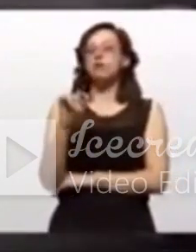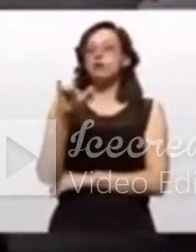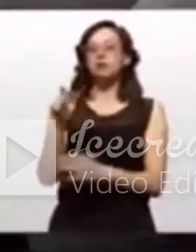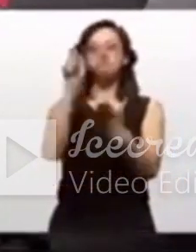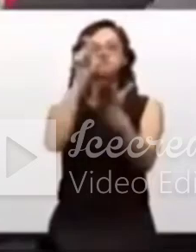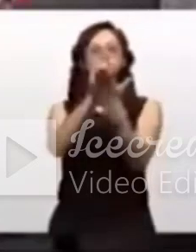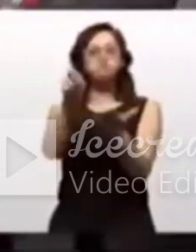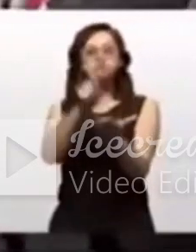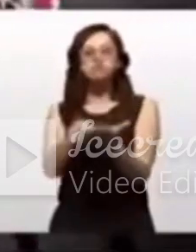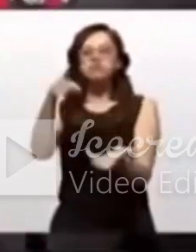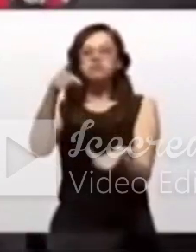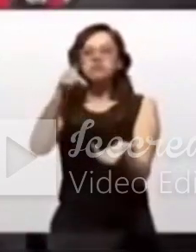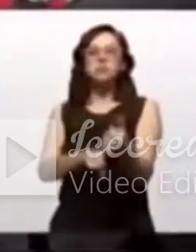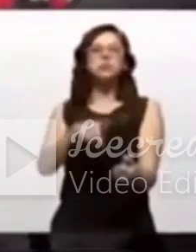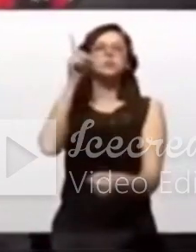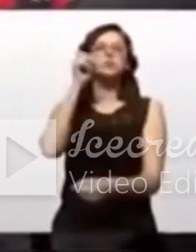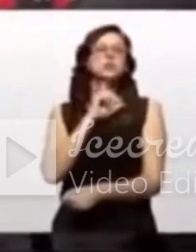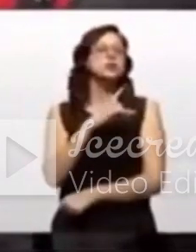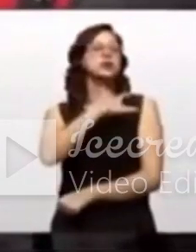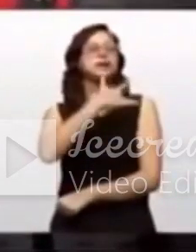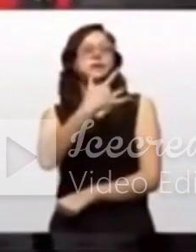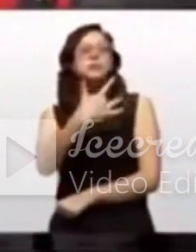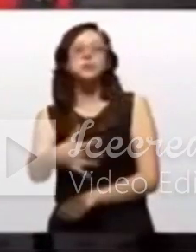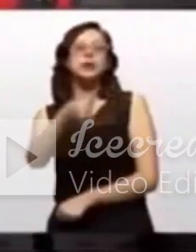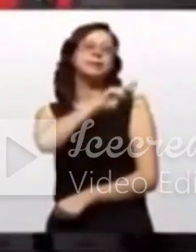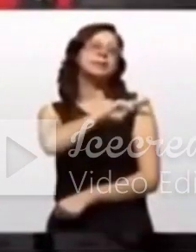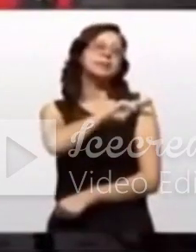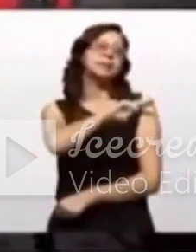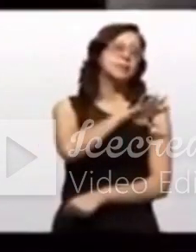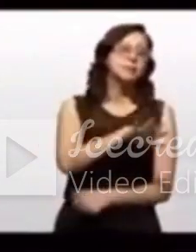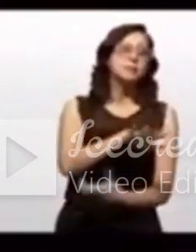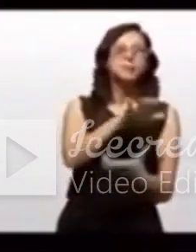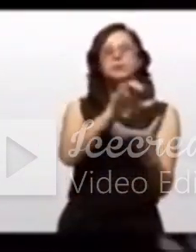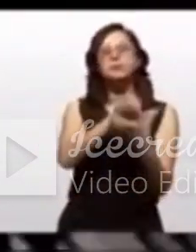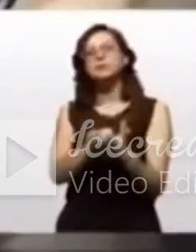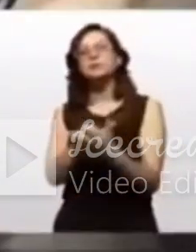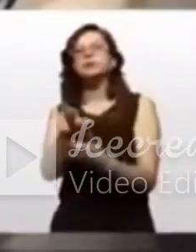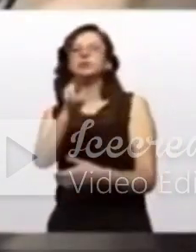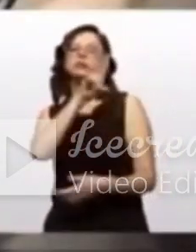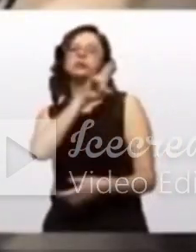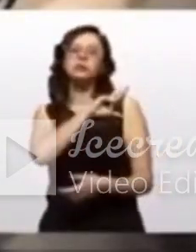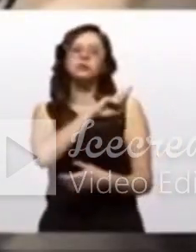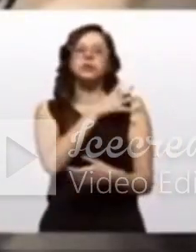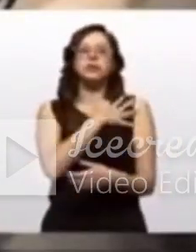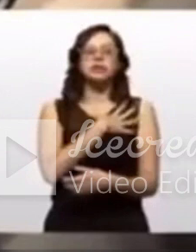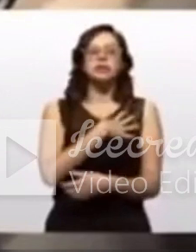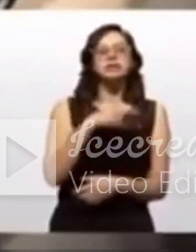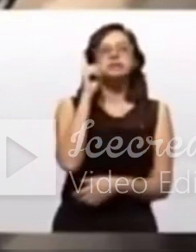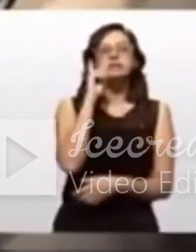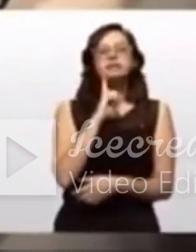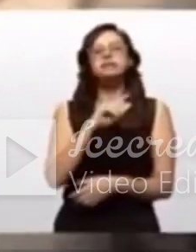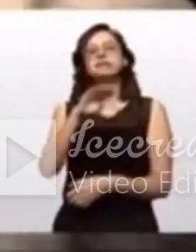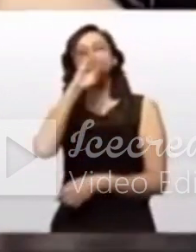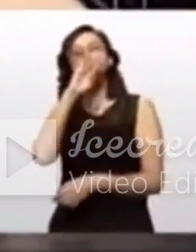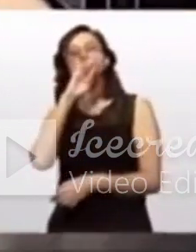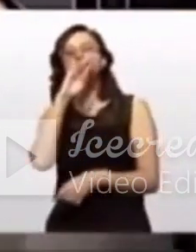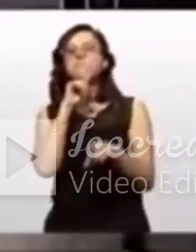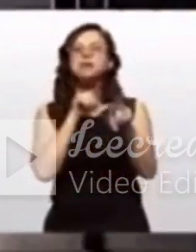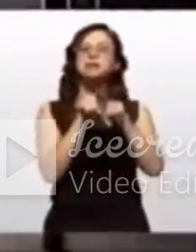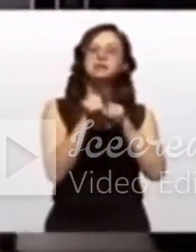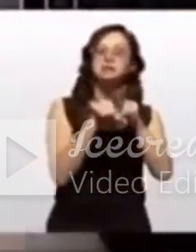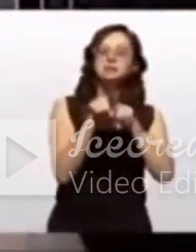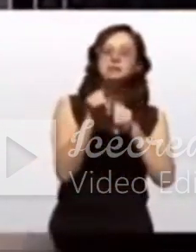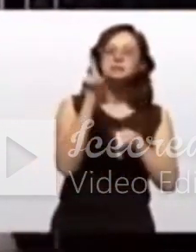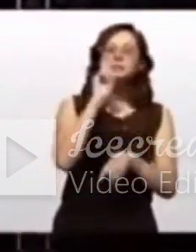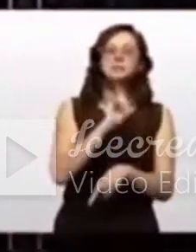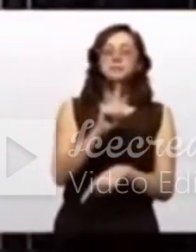mujeres, enamoradas, viudas, esposas, solteronas, hijas, madres y hermanas. Además, consiguió